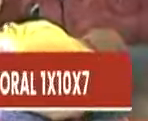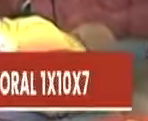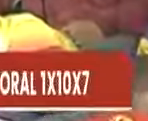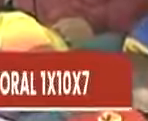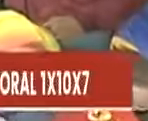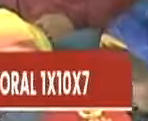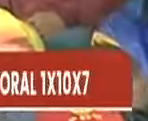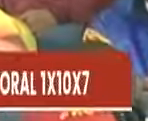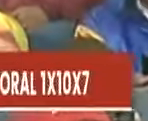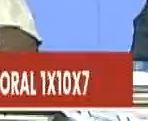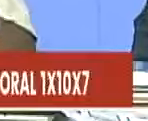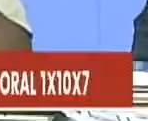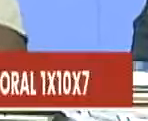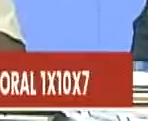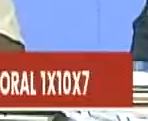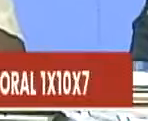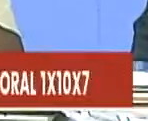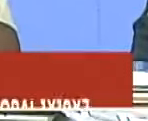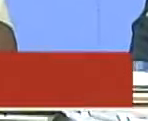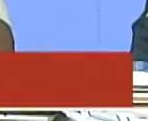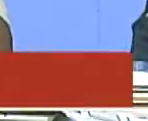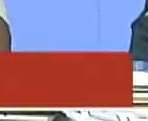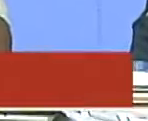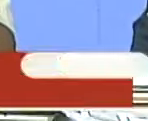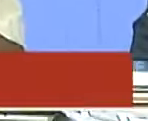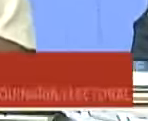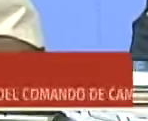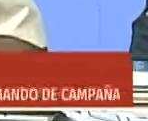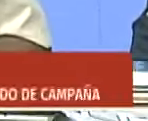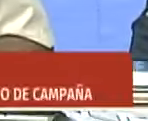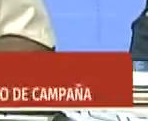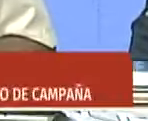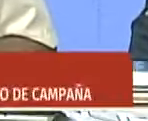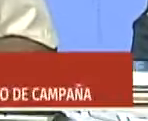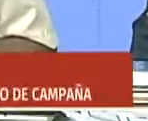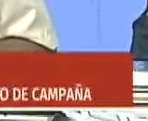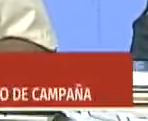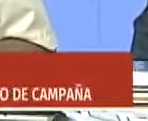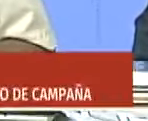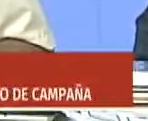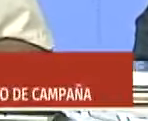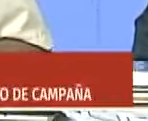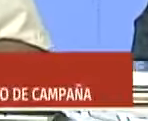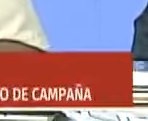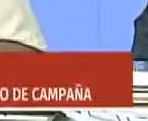los movimientos sociales de la soberanía, también presente hoy acá,